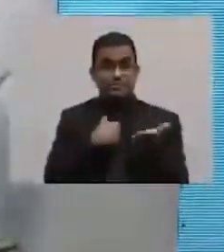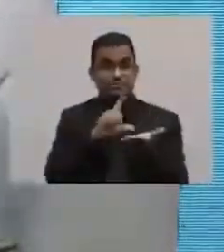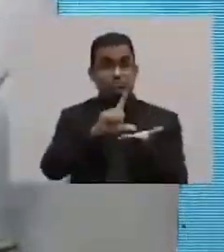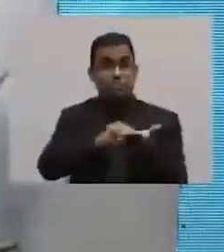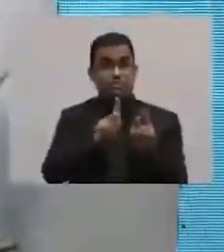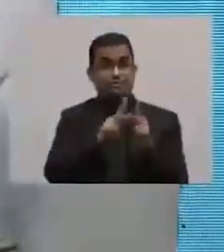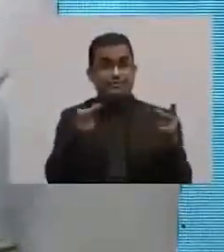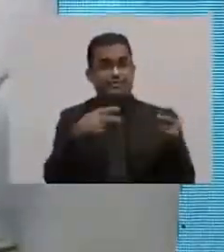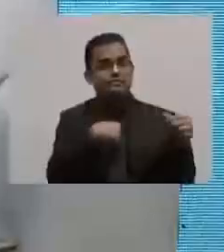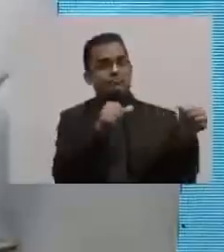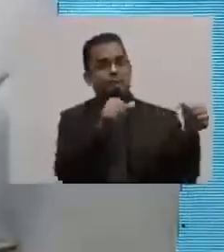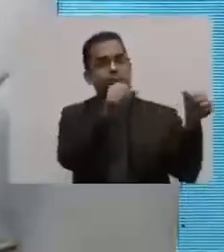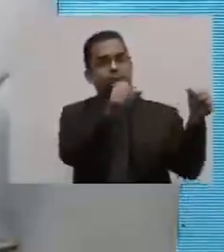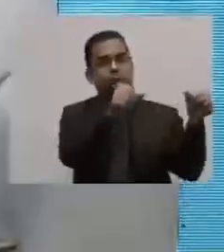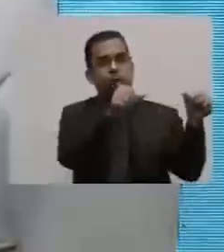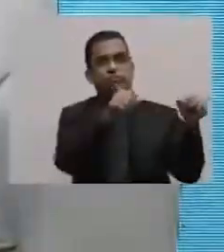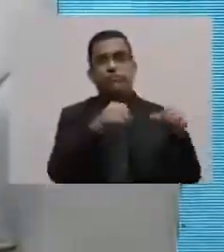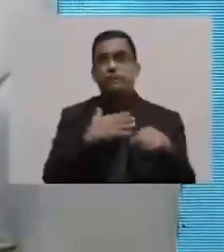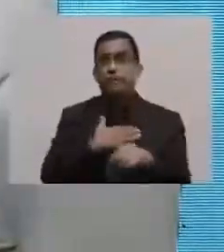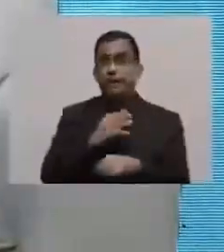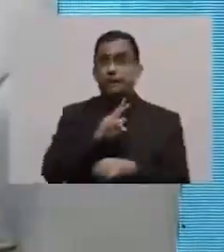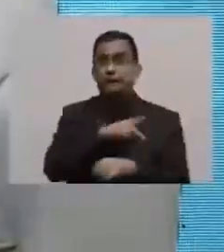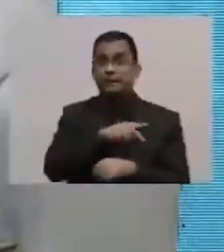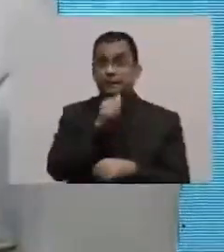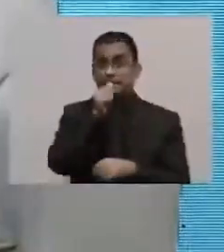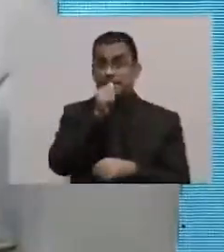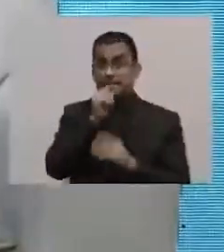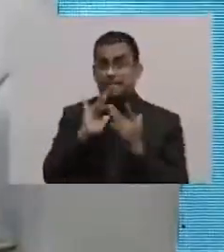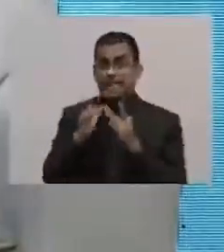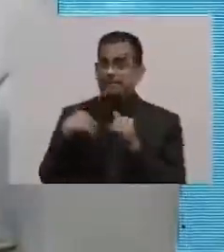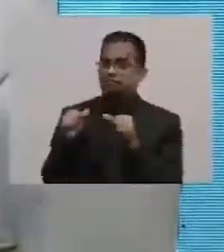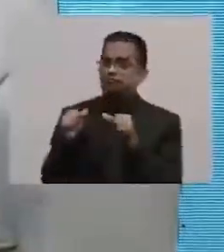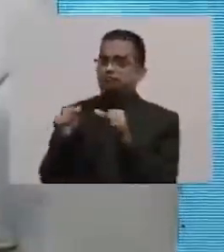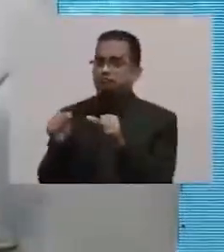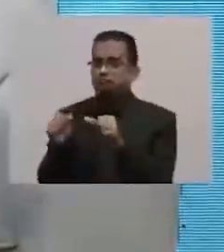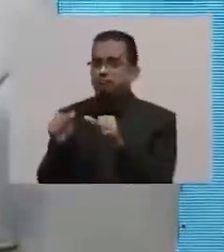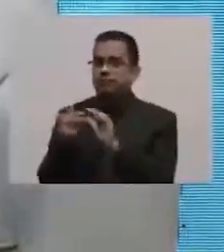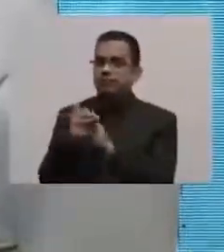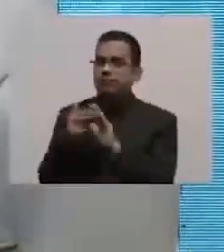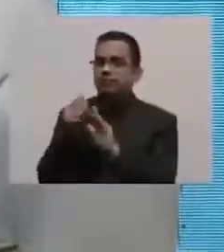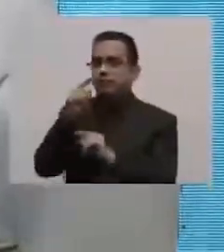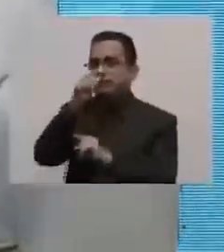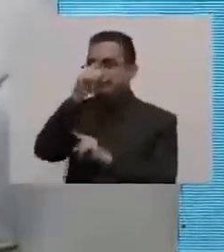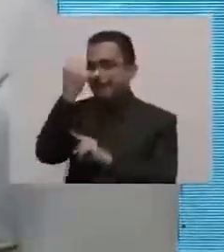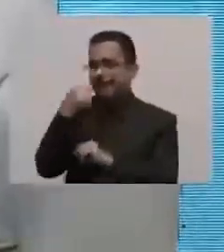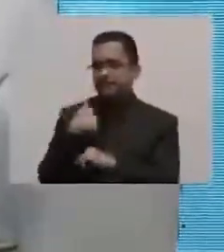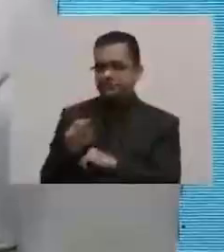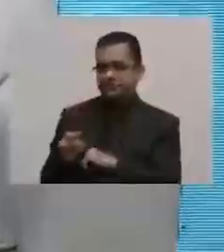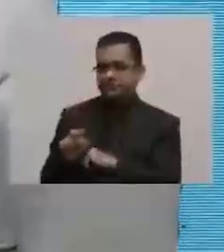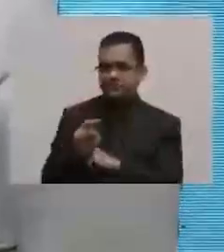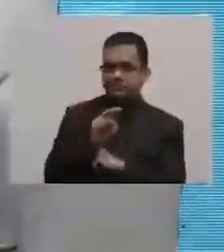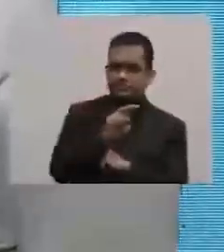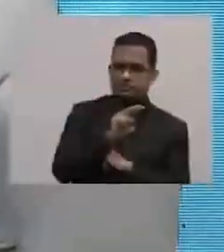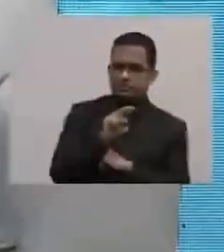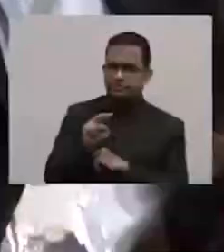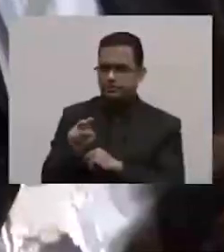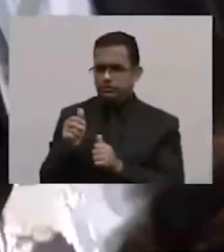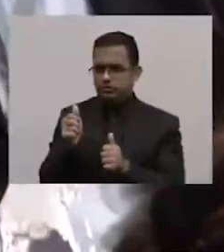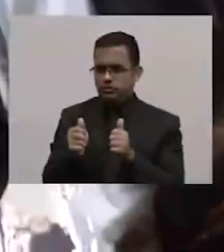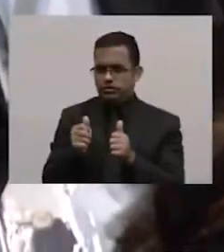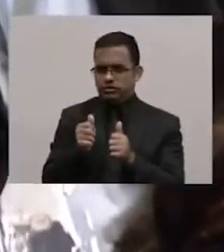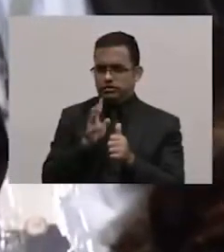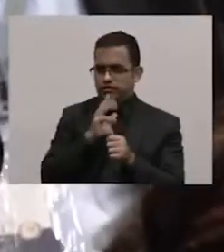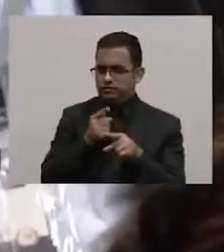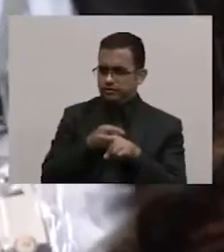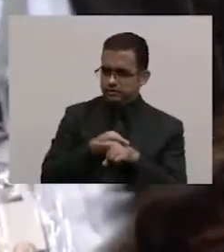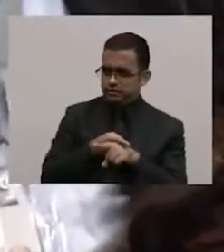si un periodista escribe algo, si está pasando algo y lo escribe en monegro, yo debo pensar que por tradición cierto. Me